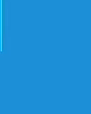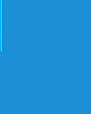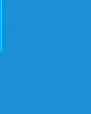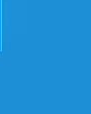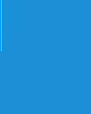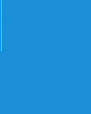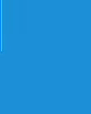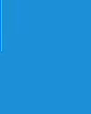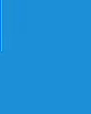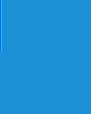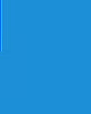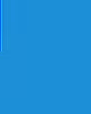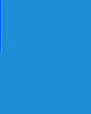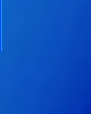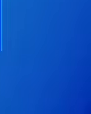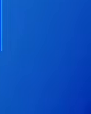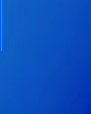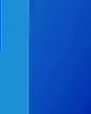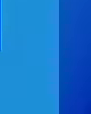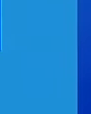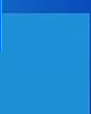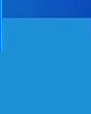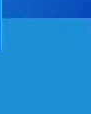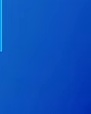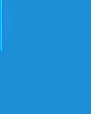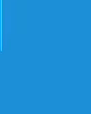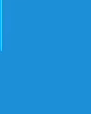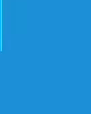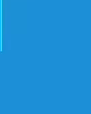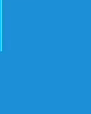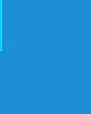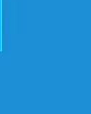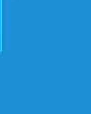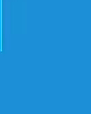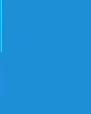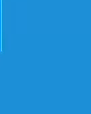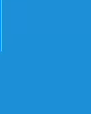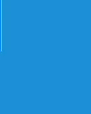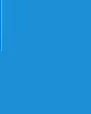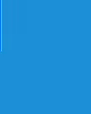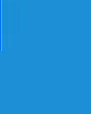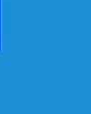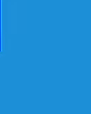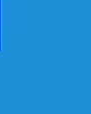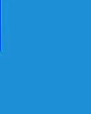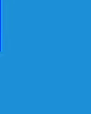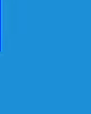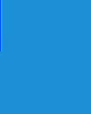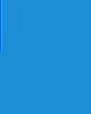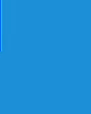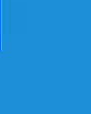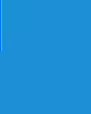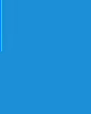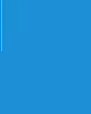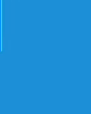demuestra el escaso hambre de poder que tiene, digamos, la izquierda y las pocas chances que tienen,